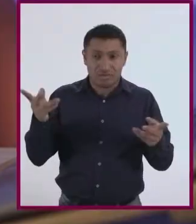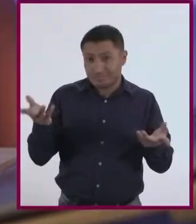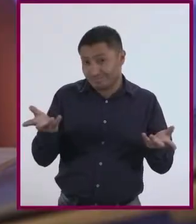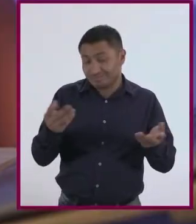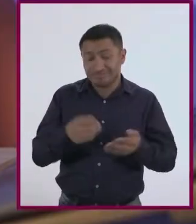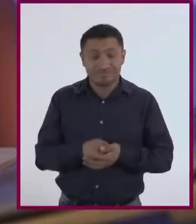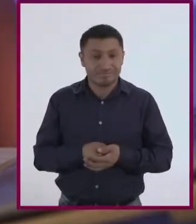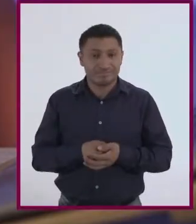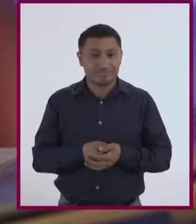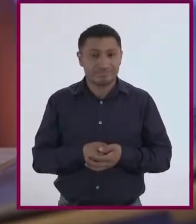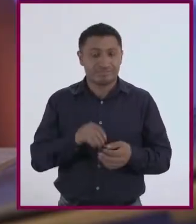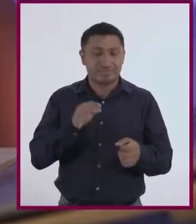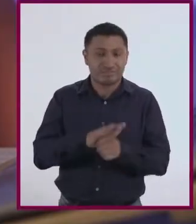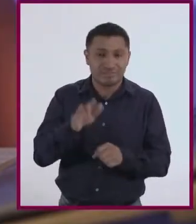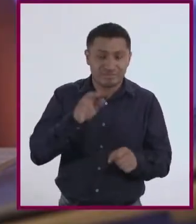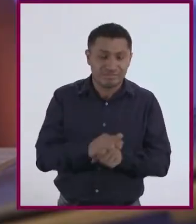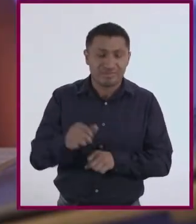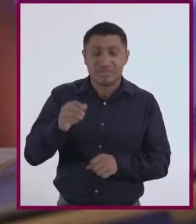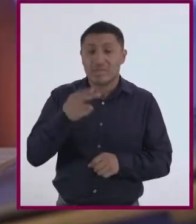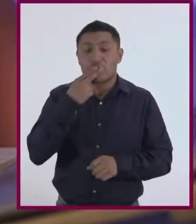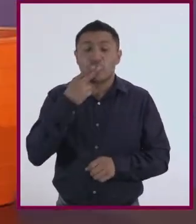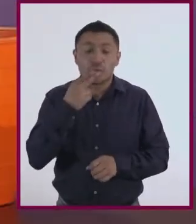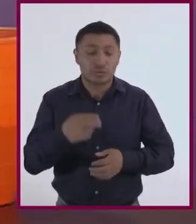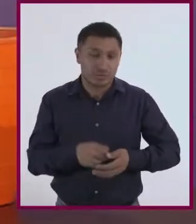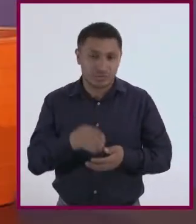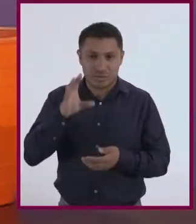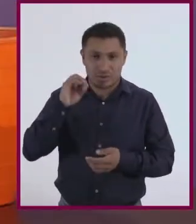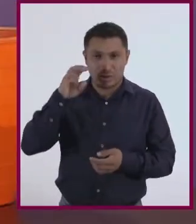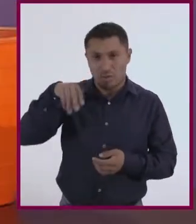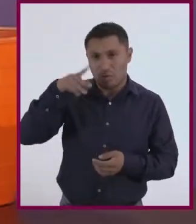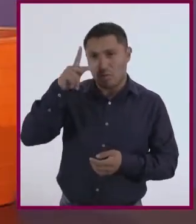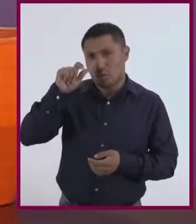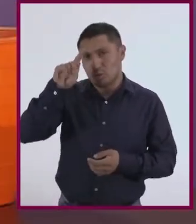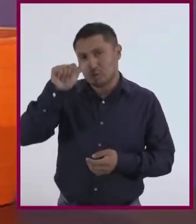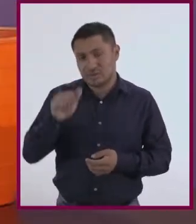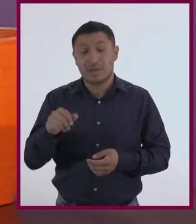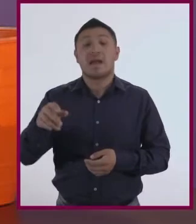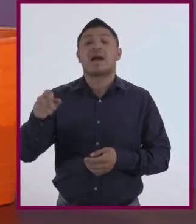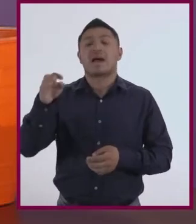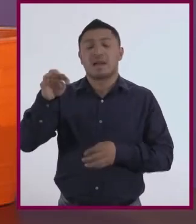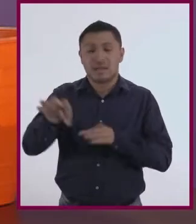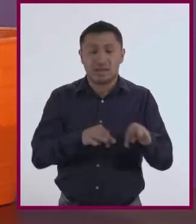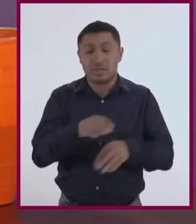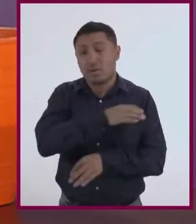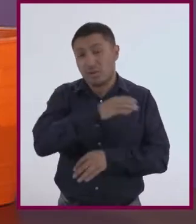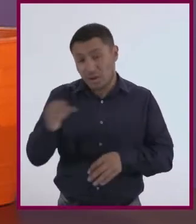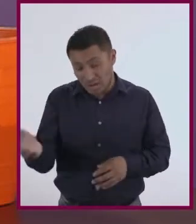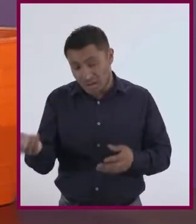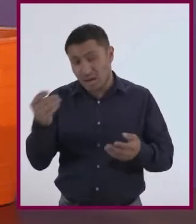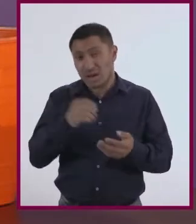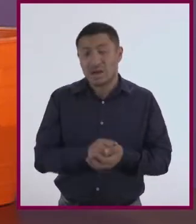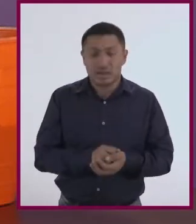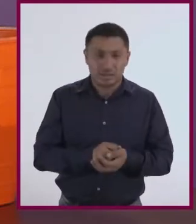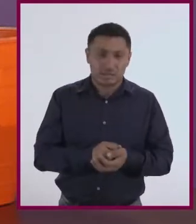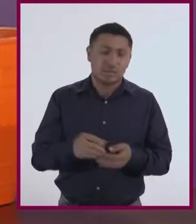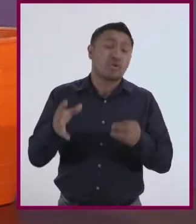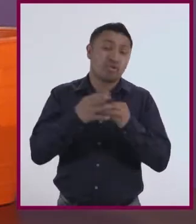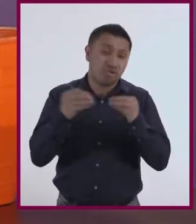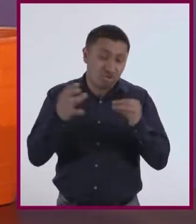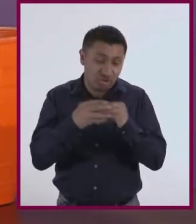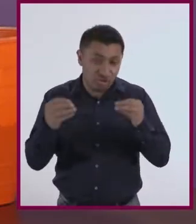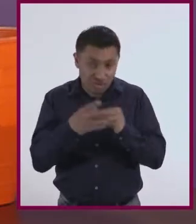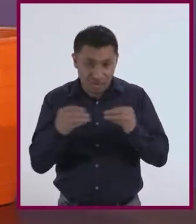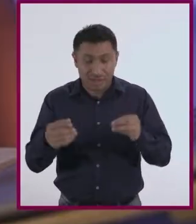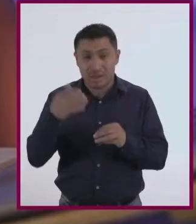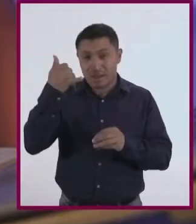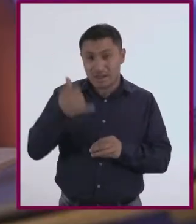¿Cuál es el alcance de las compostas además del uso casero? Se usan sobre todo en agricultura, horticultura, o sea, cultivos frutales y para